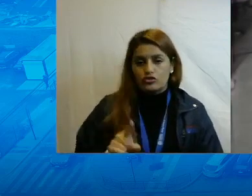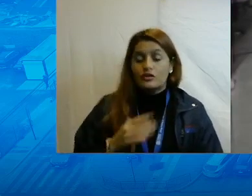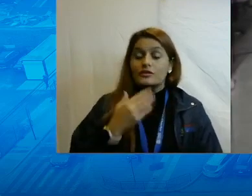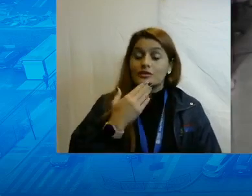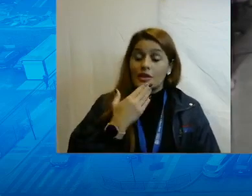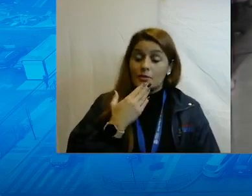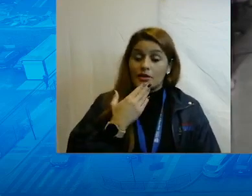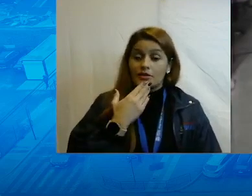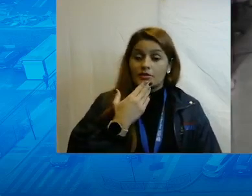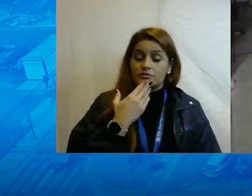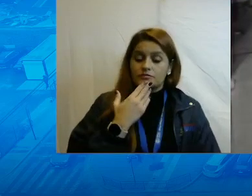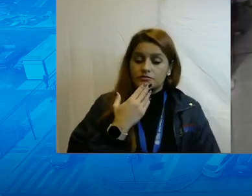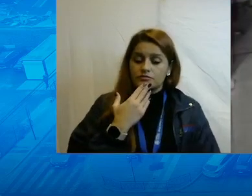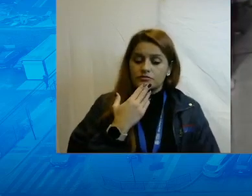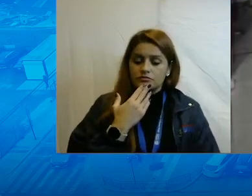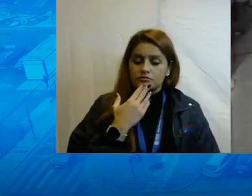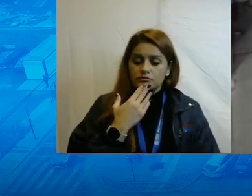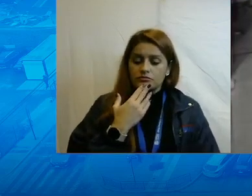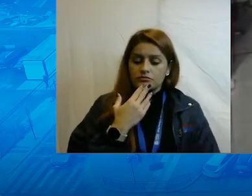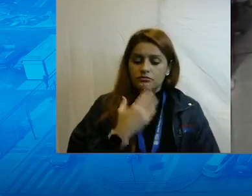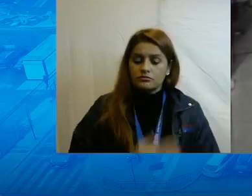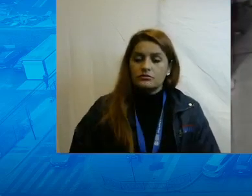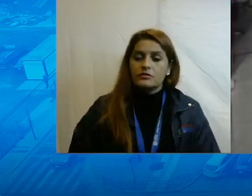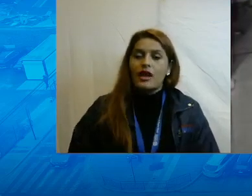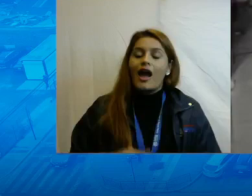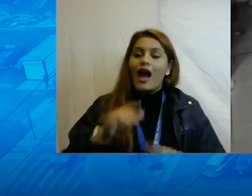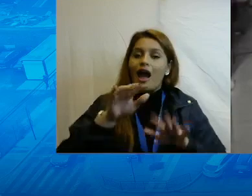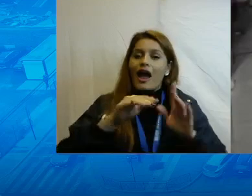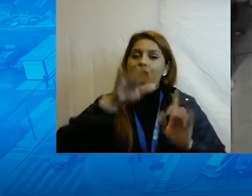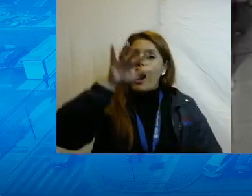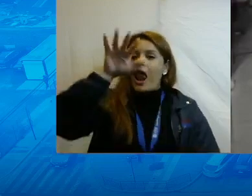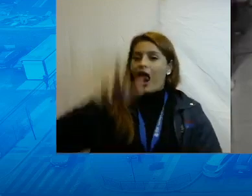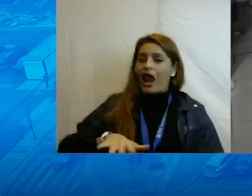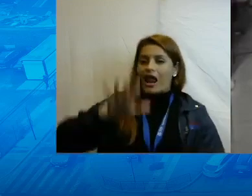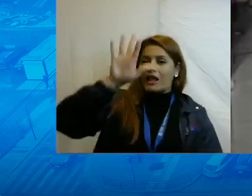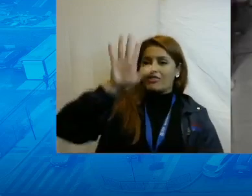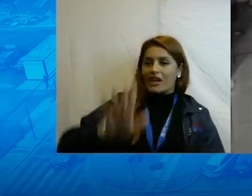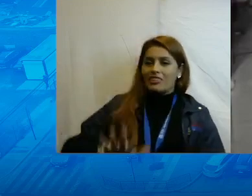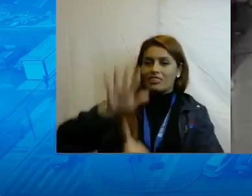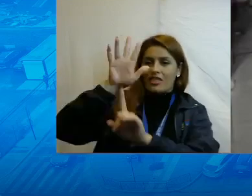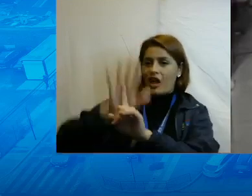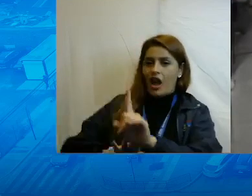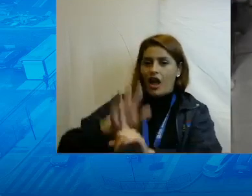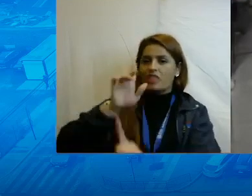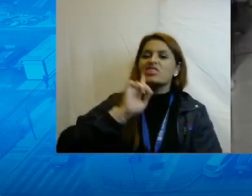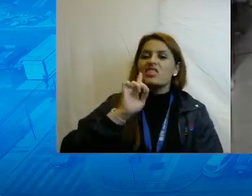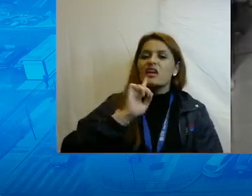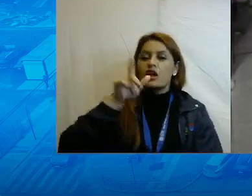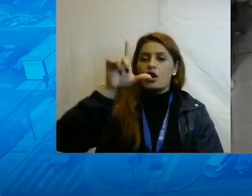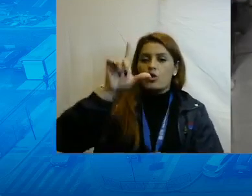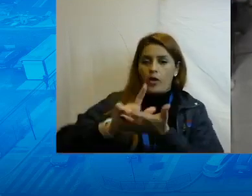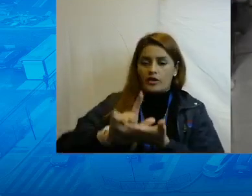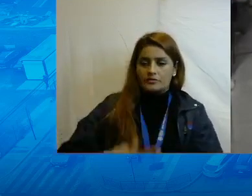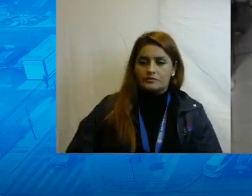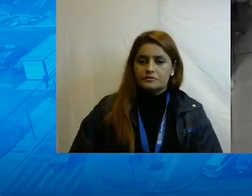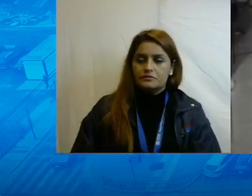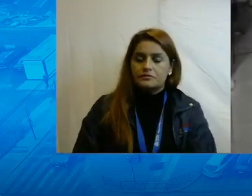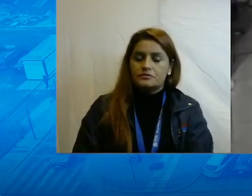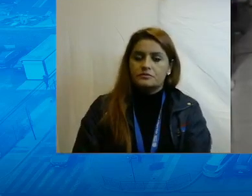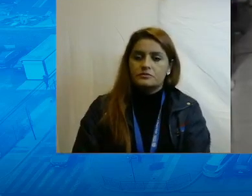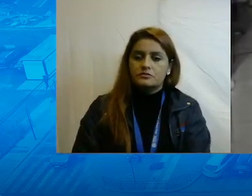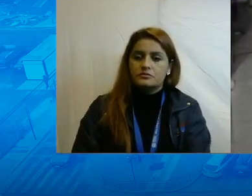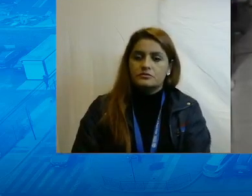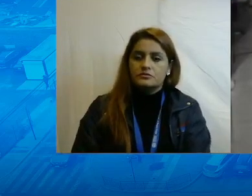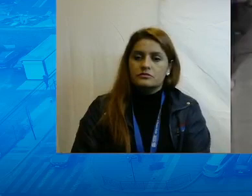también a las características que tiene el bulevar. Y en relación